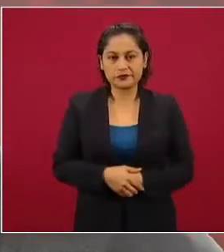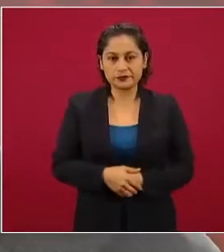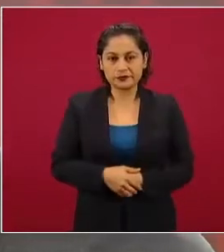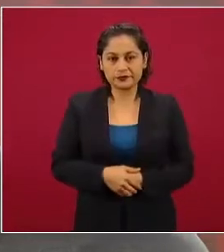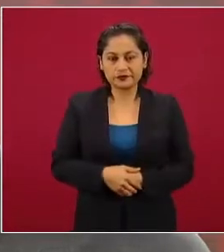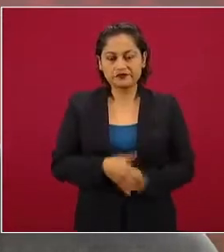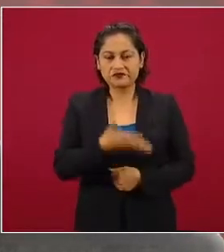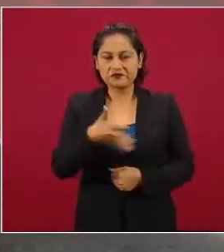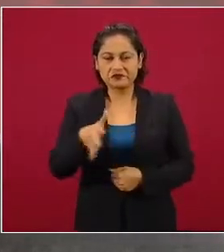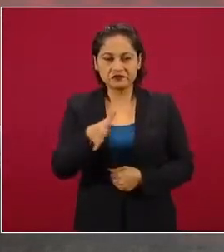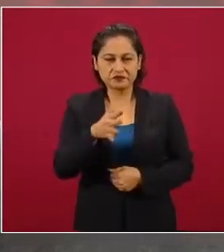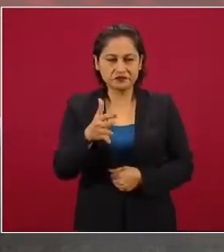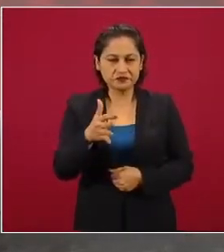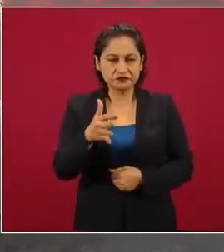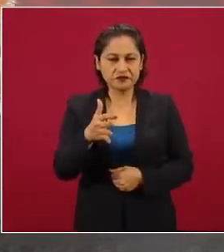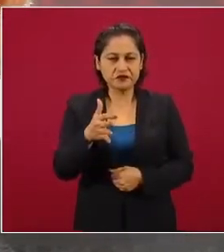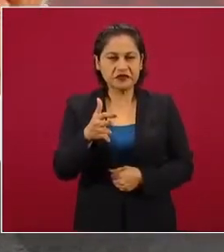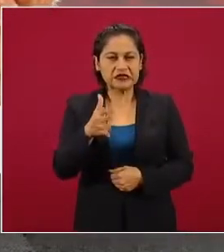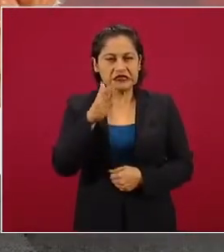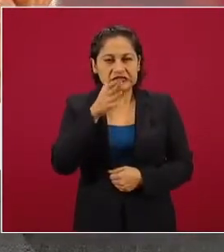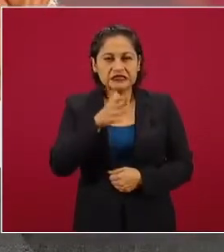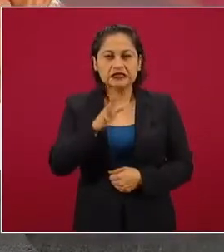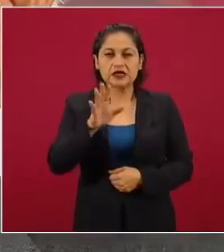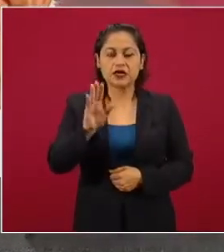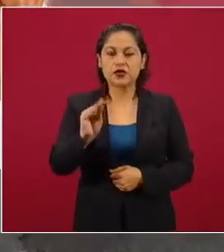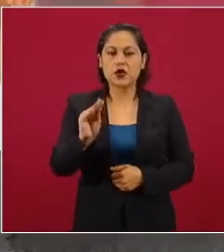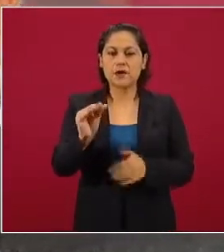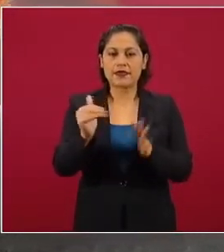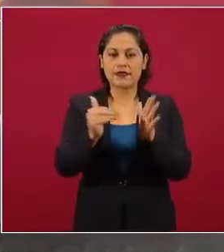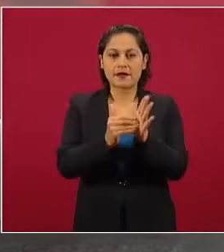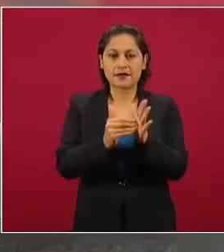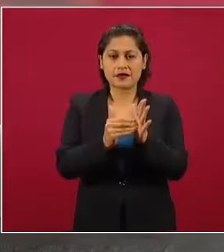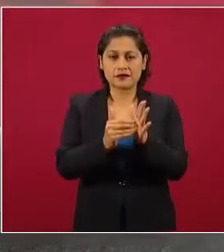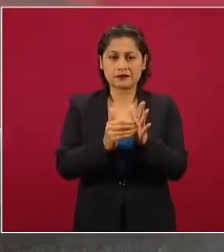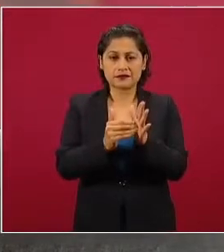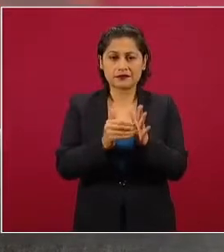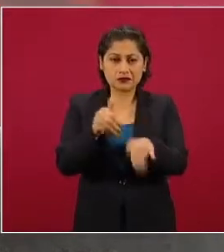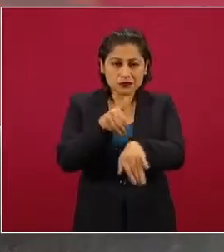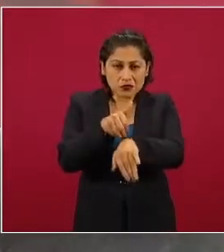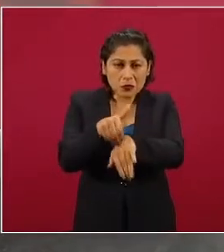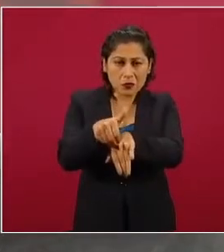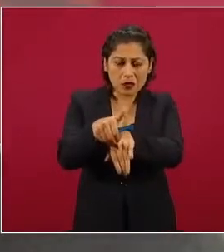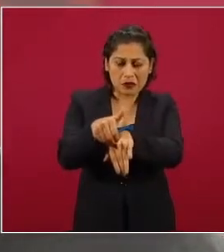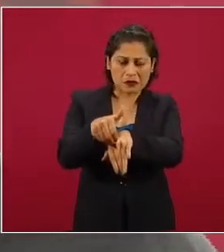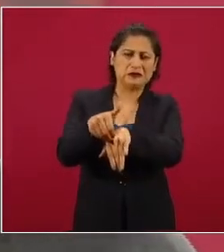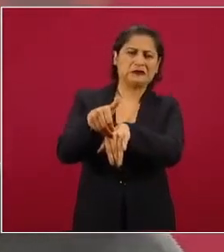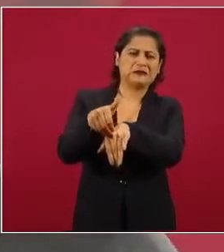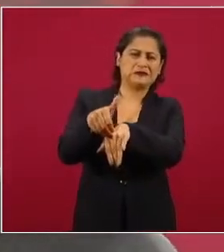casi 90,000, no es un número, son